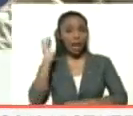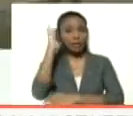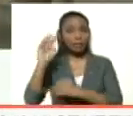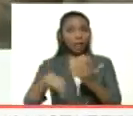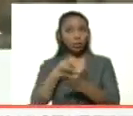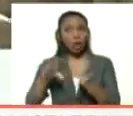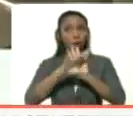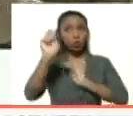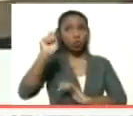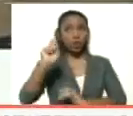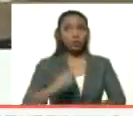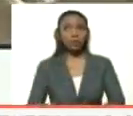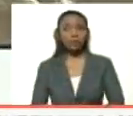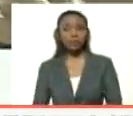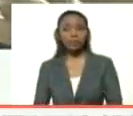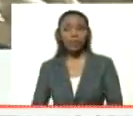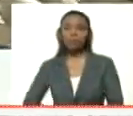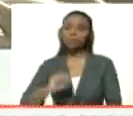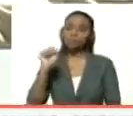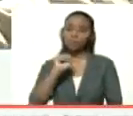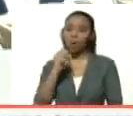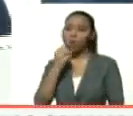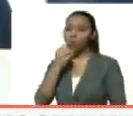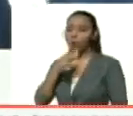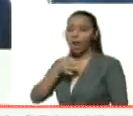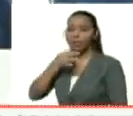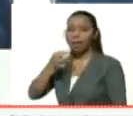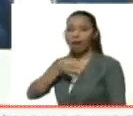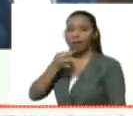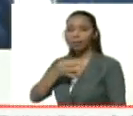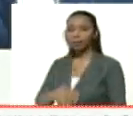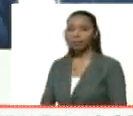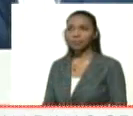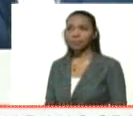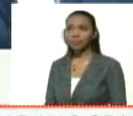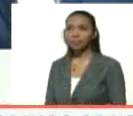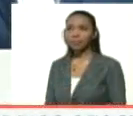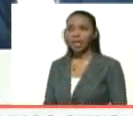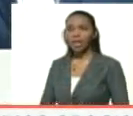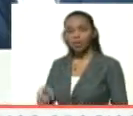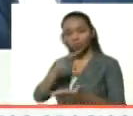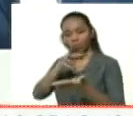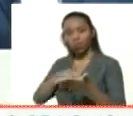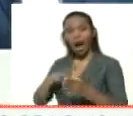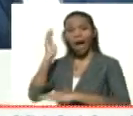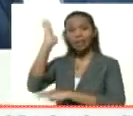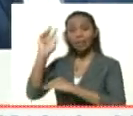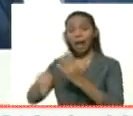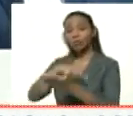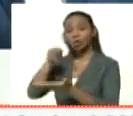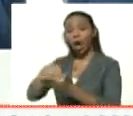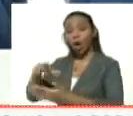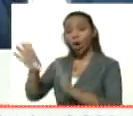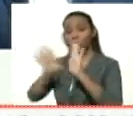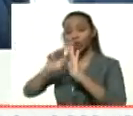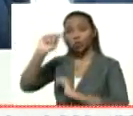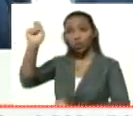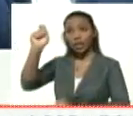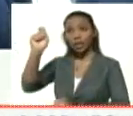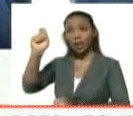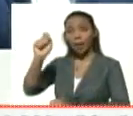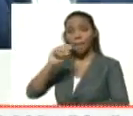Constituyente. Sí, buenas tardes. Leo. La Asamblea Nacional Constituyente,